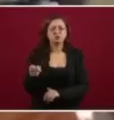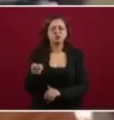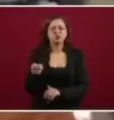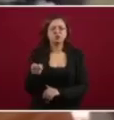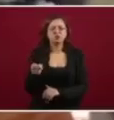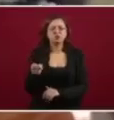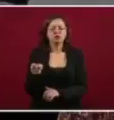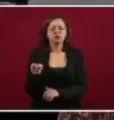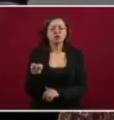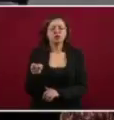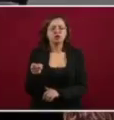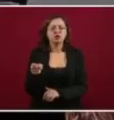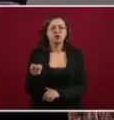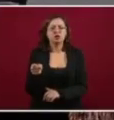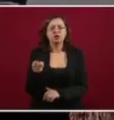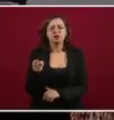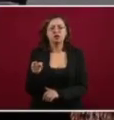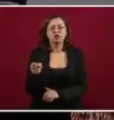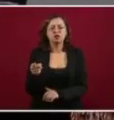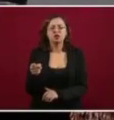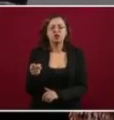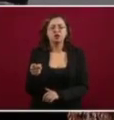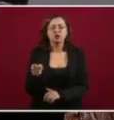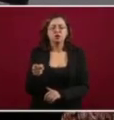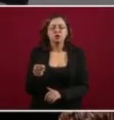existente de este órgano,